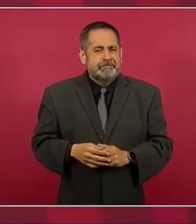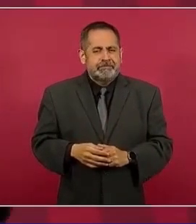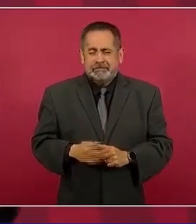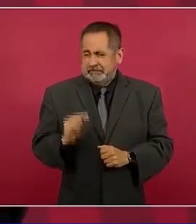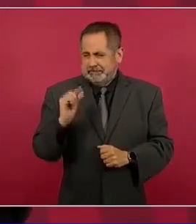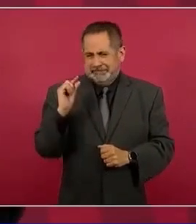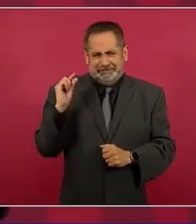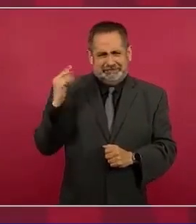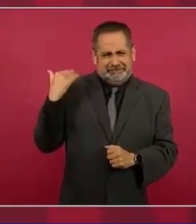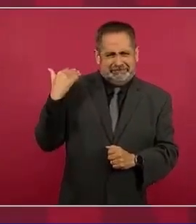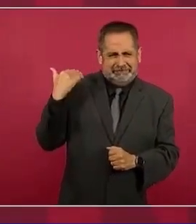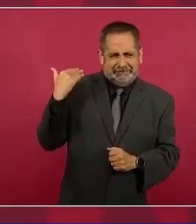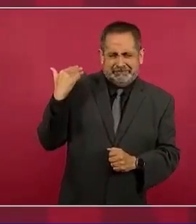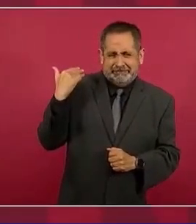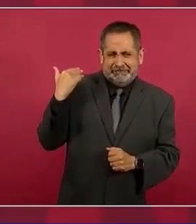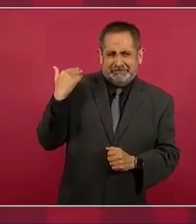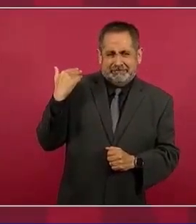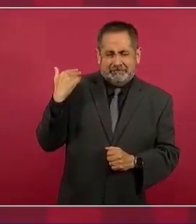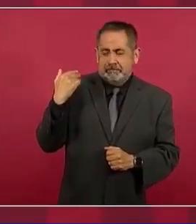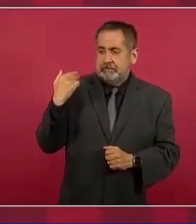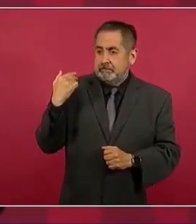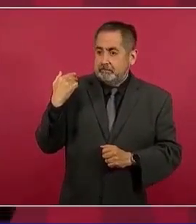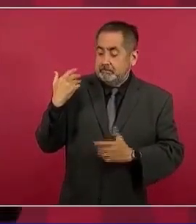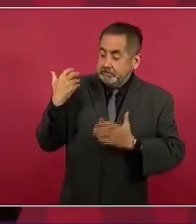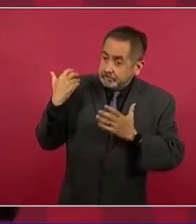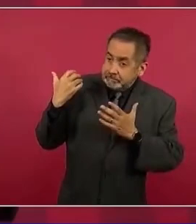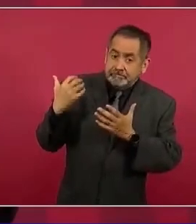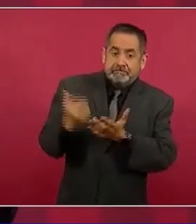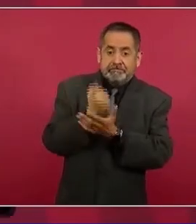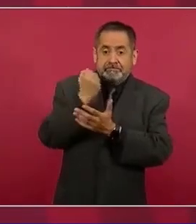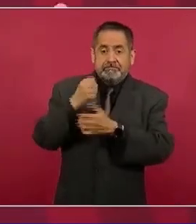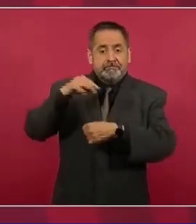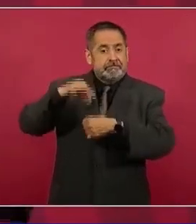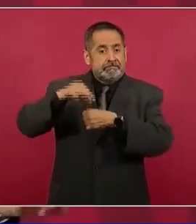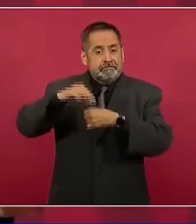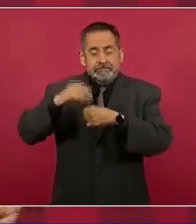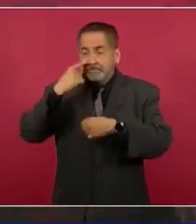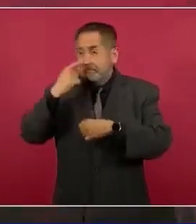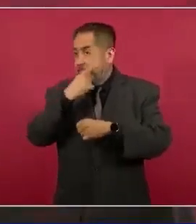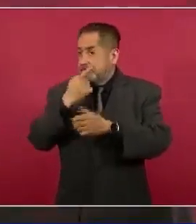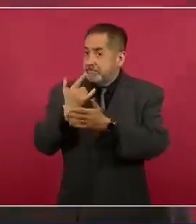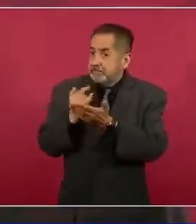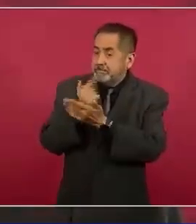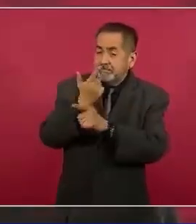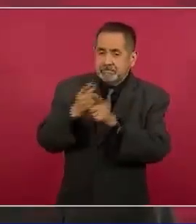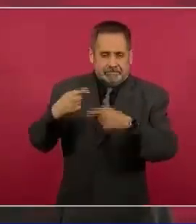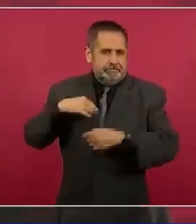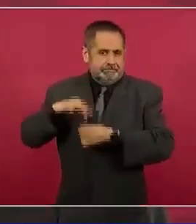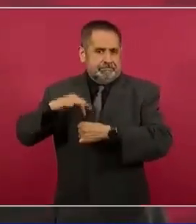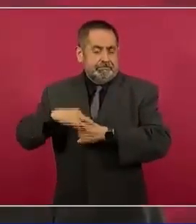apenas estamos dando los primeros pasos.